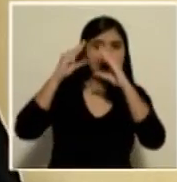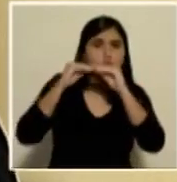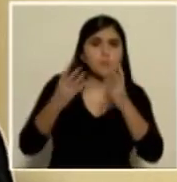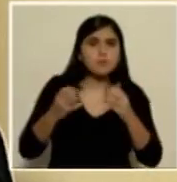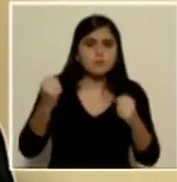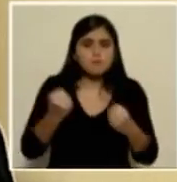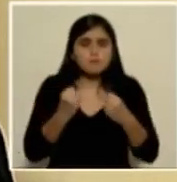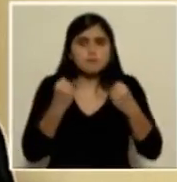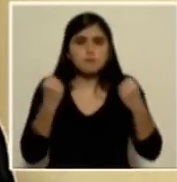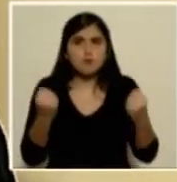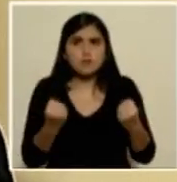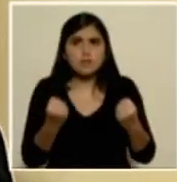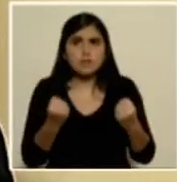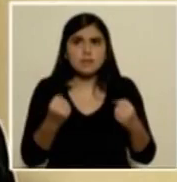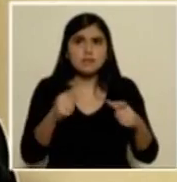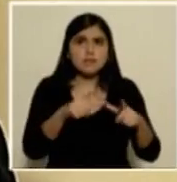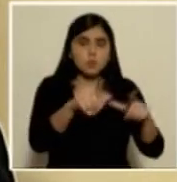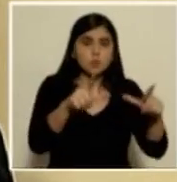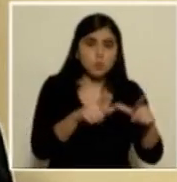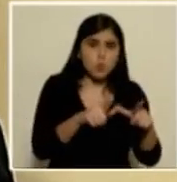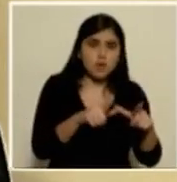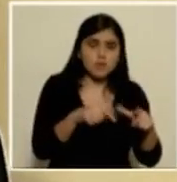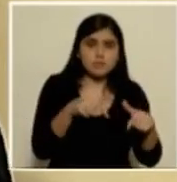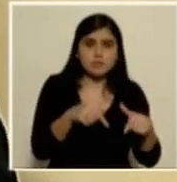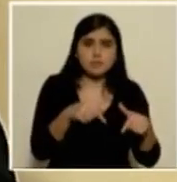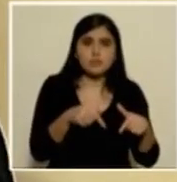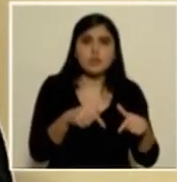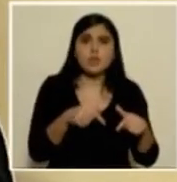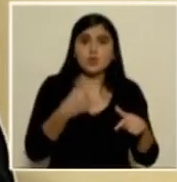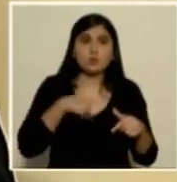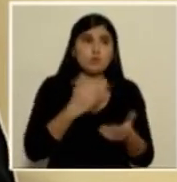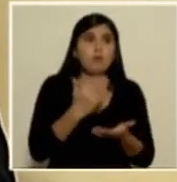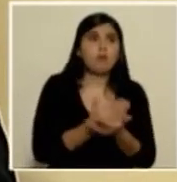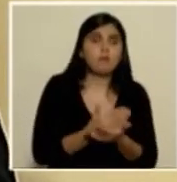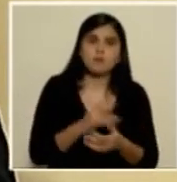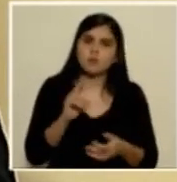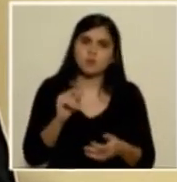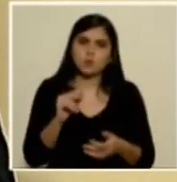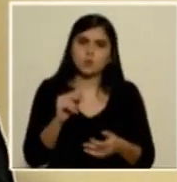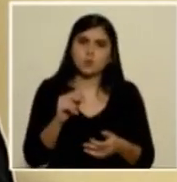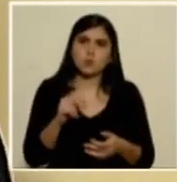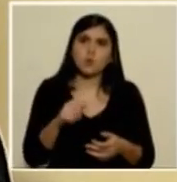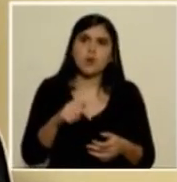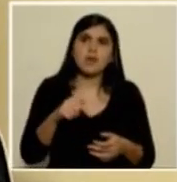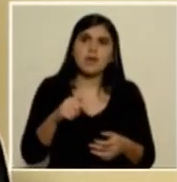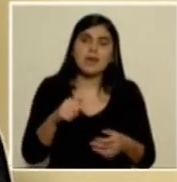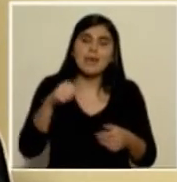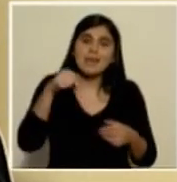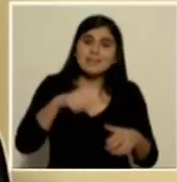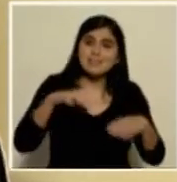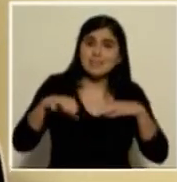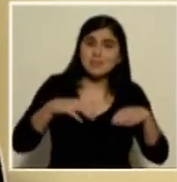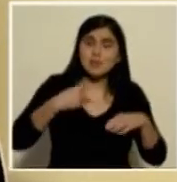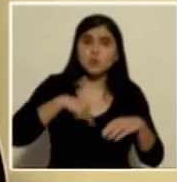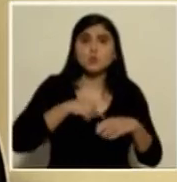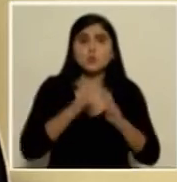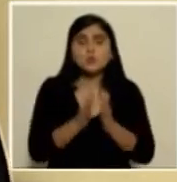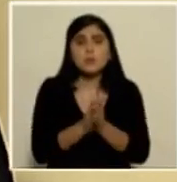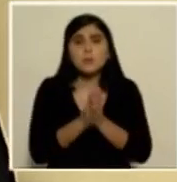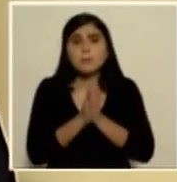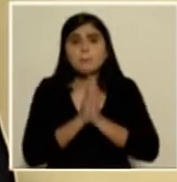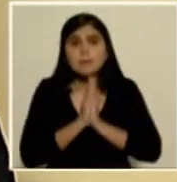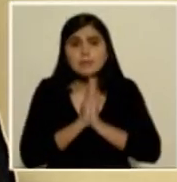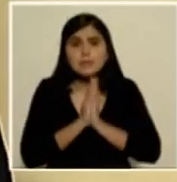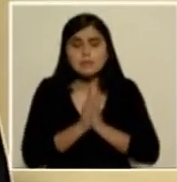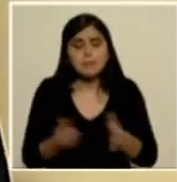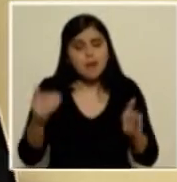la capacidad de los niveles locales, y eso no vamos a parar. O sea, justamente este respiro que estamos pidiendo desde el punto de vista de salud es para recobrar